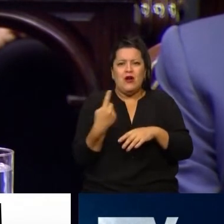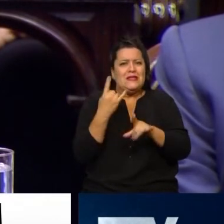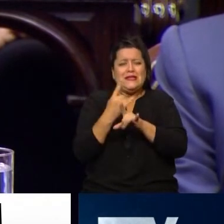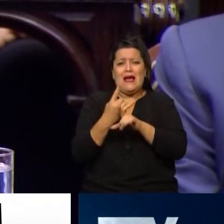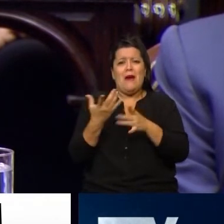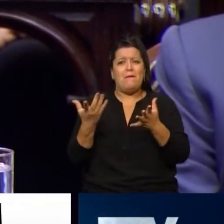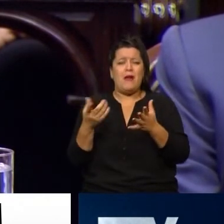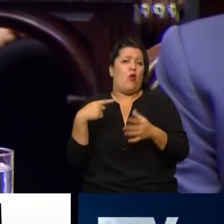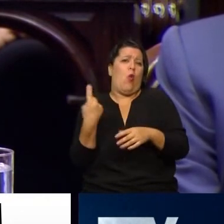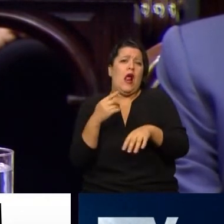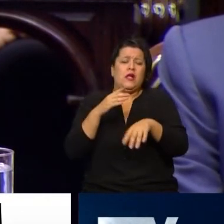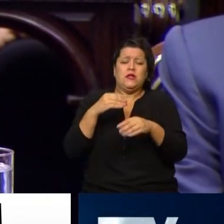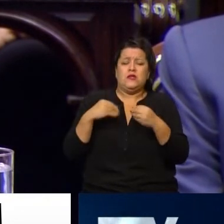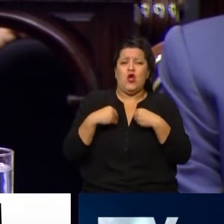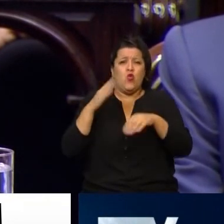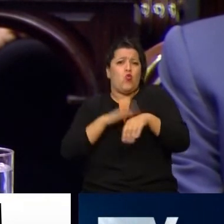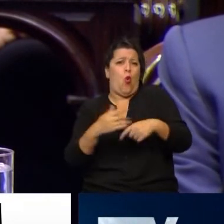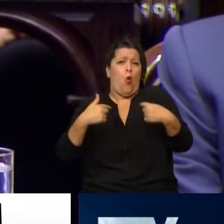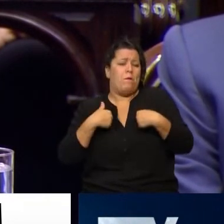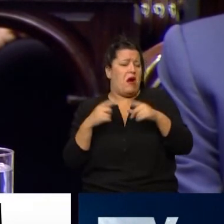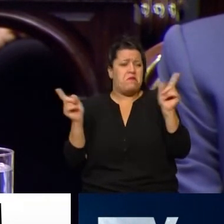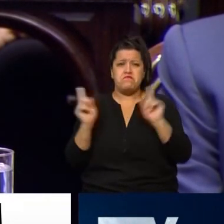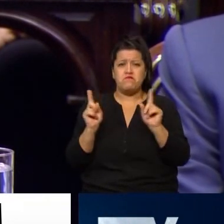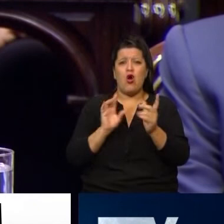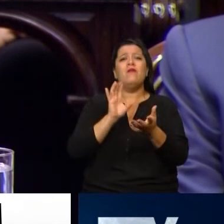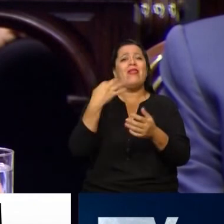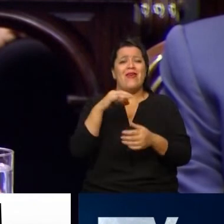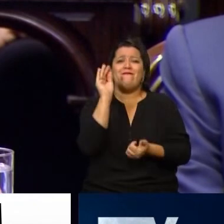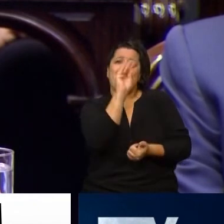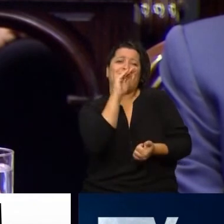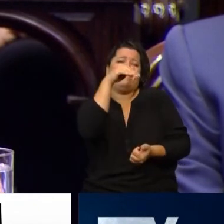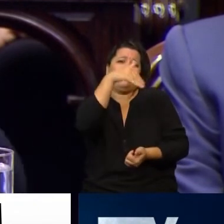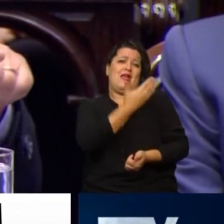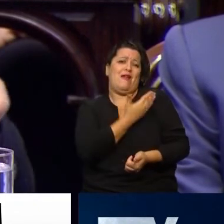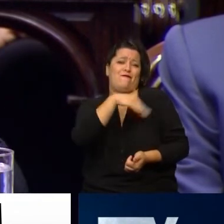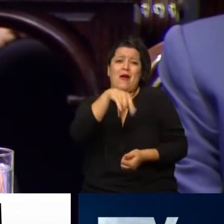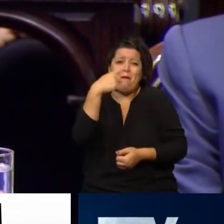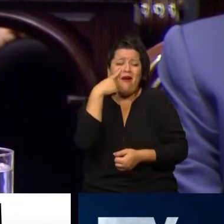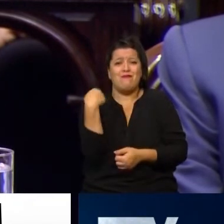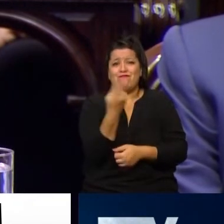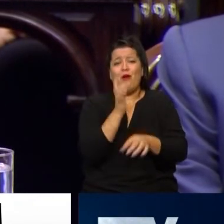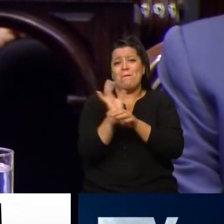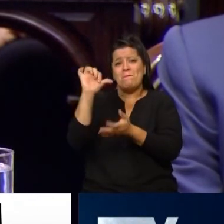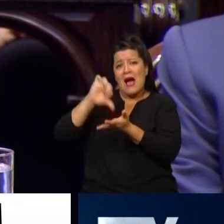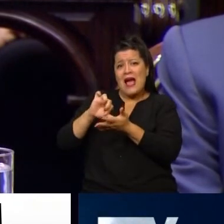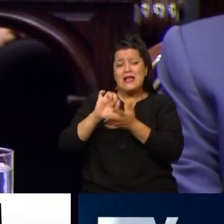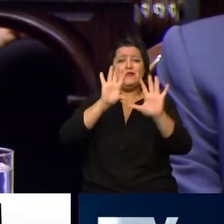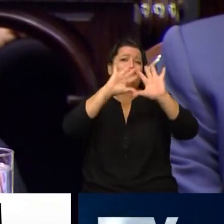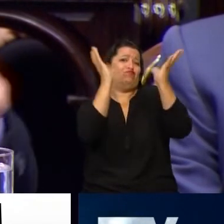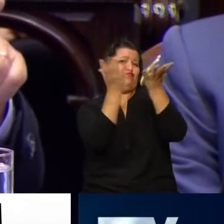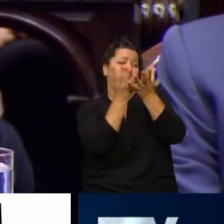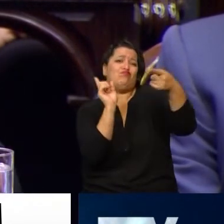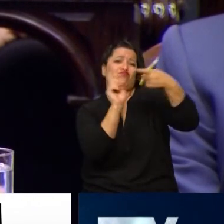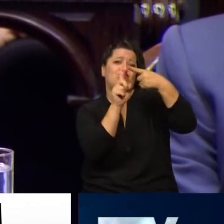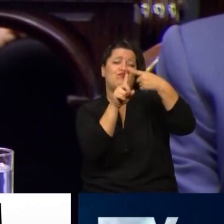no hay que sentirse culposo a un organismo multilateral del cual se es socio como país a